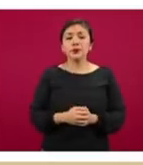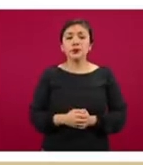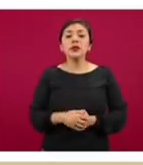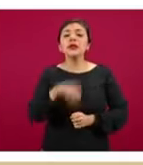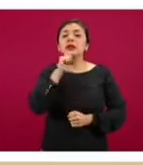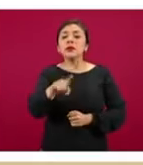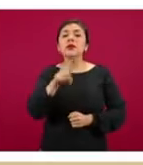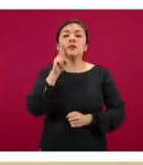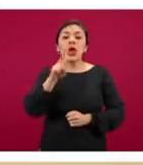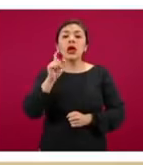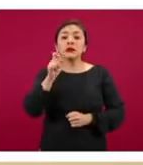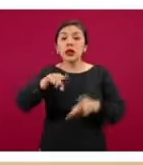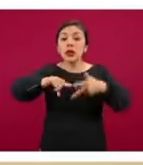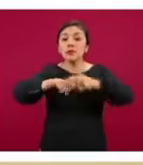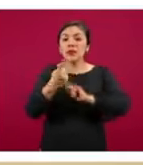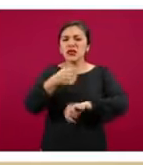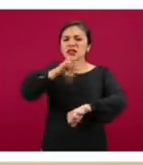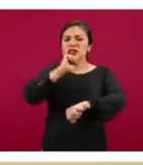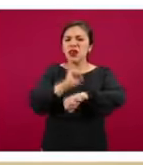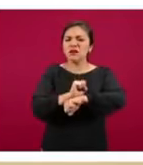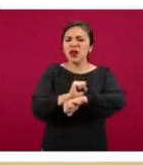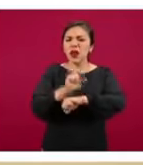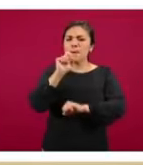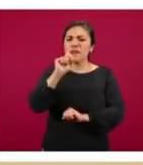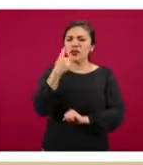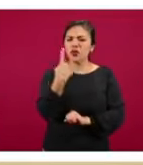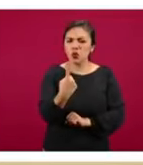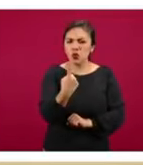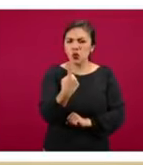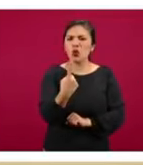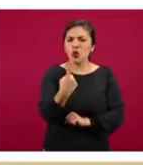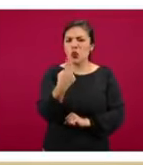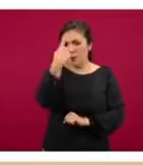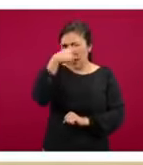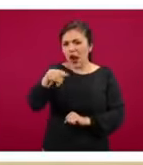prácticos una meseta que inició desde la semana 21, con